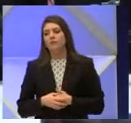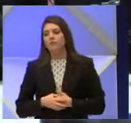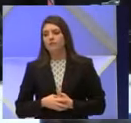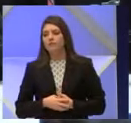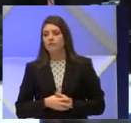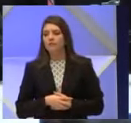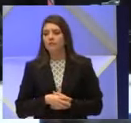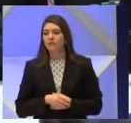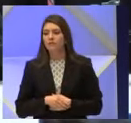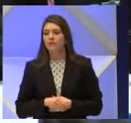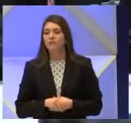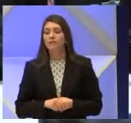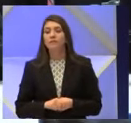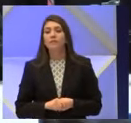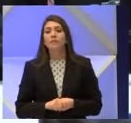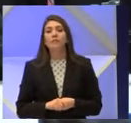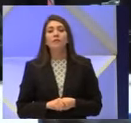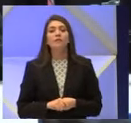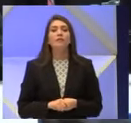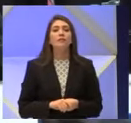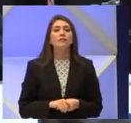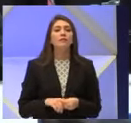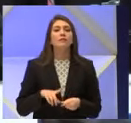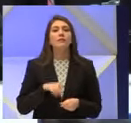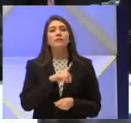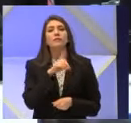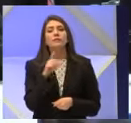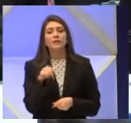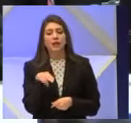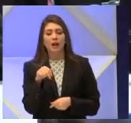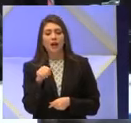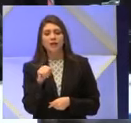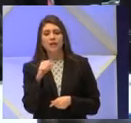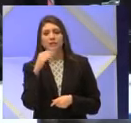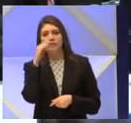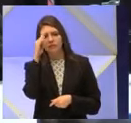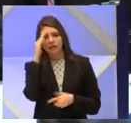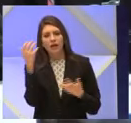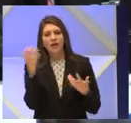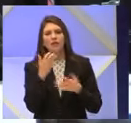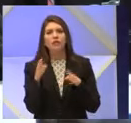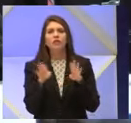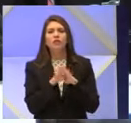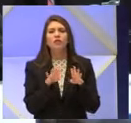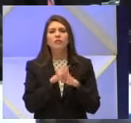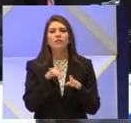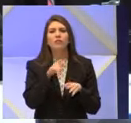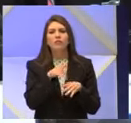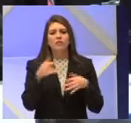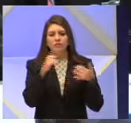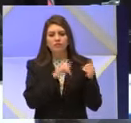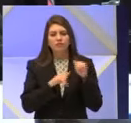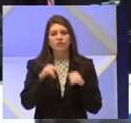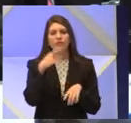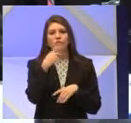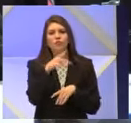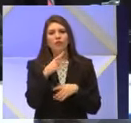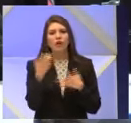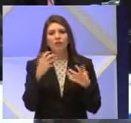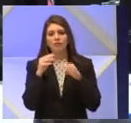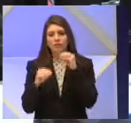la nasa decidió construir un gran laboratorio llamado la estación espacial internacional este proyecto